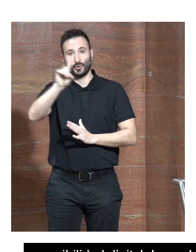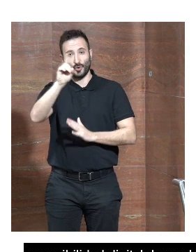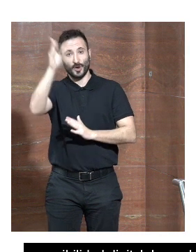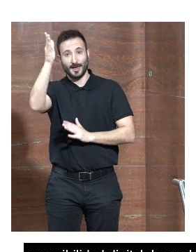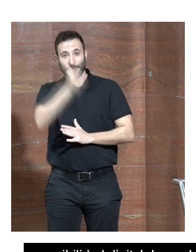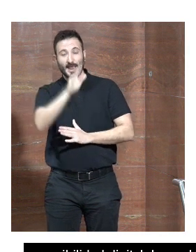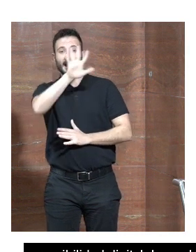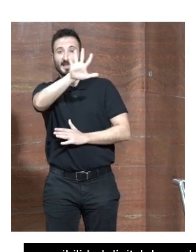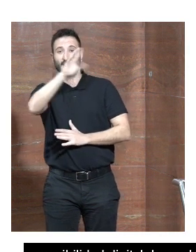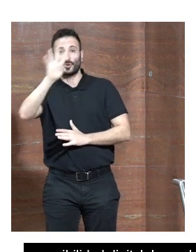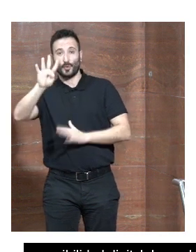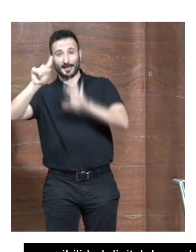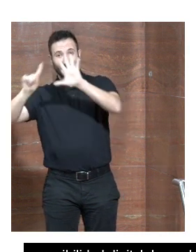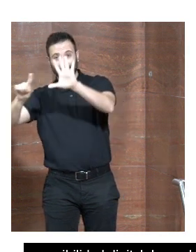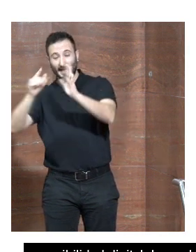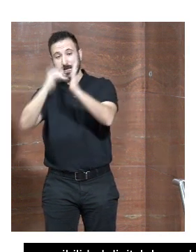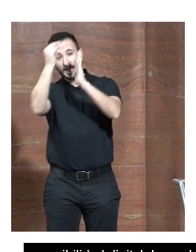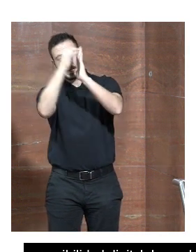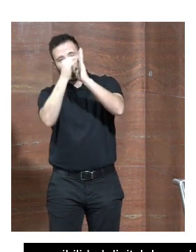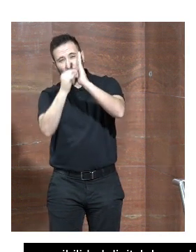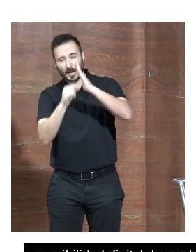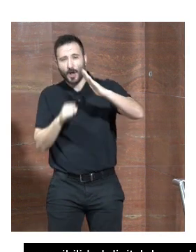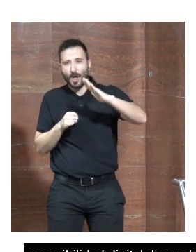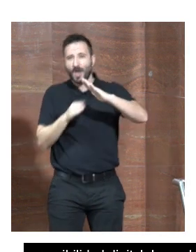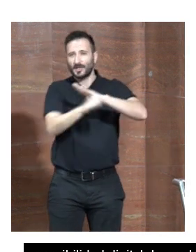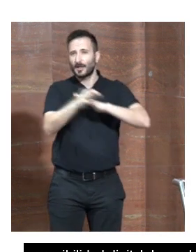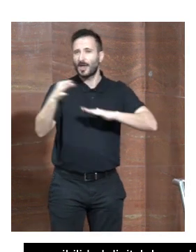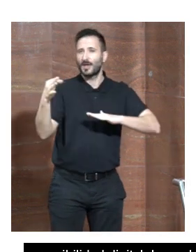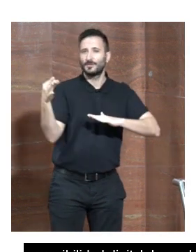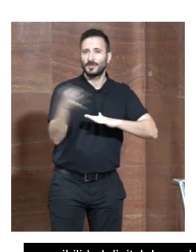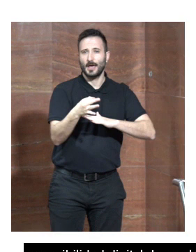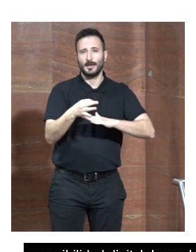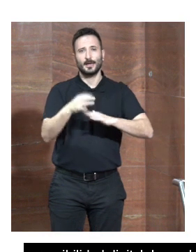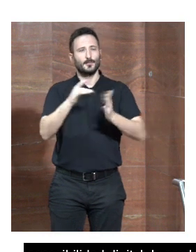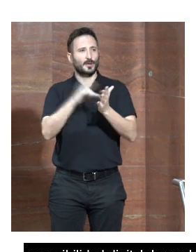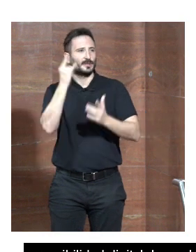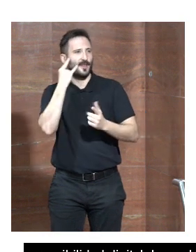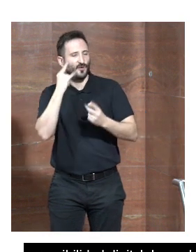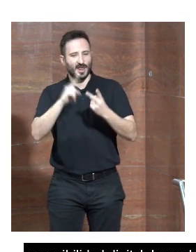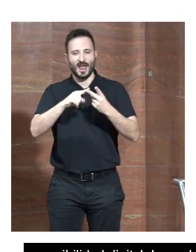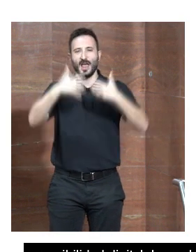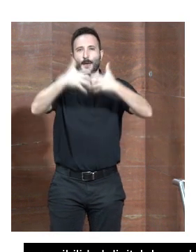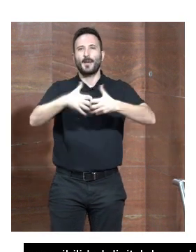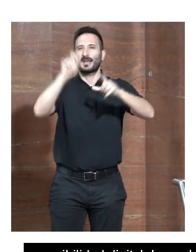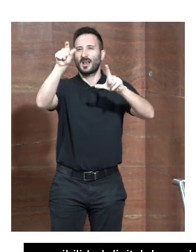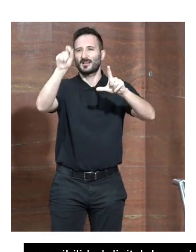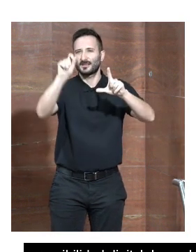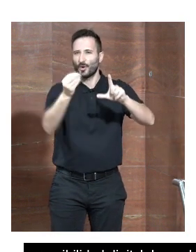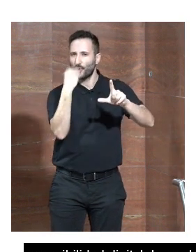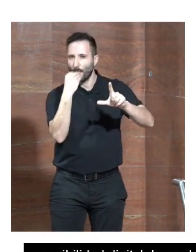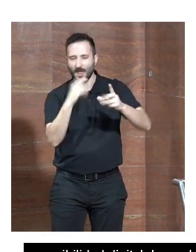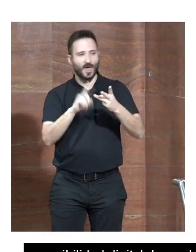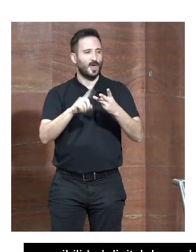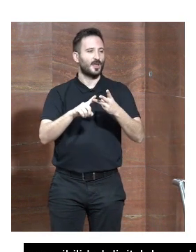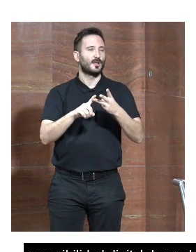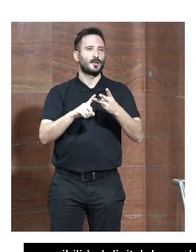301-546, que define los criterios de accesibilidad que deben tener ordenadores, telefonía, máquinas expendedoras,